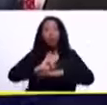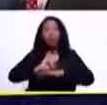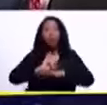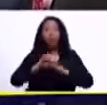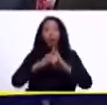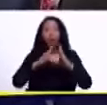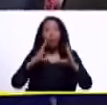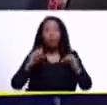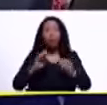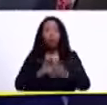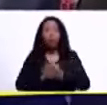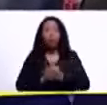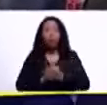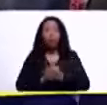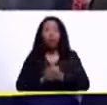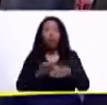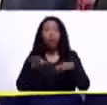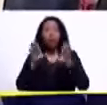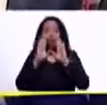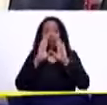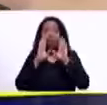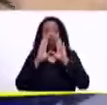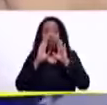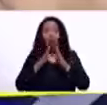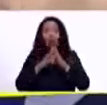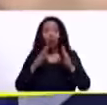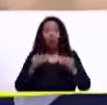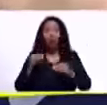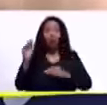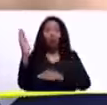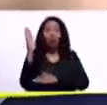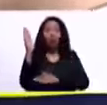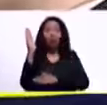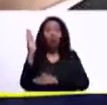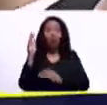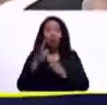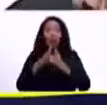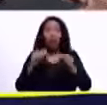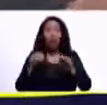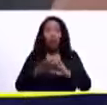todas las confesiones, a todas las iglesias y a todo